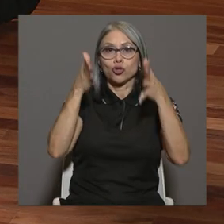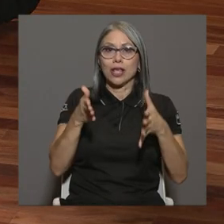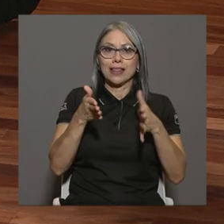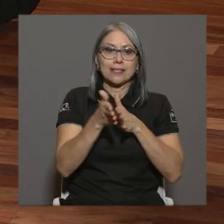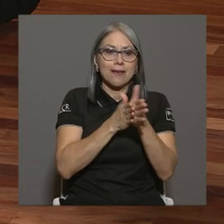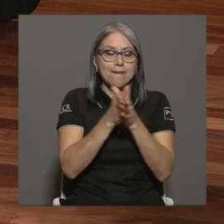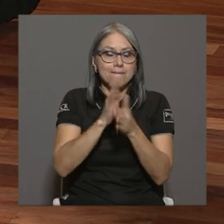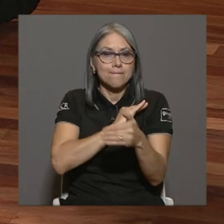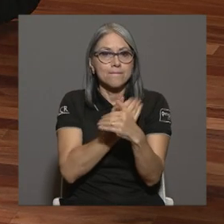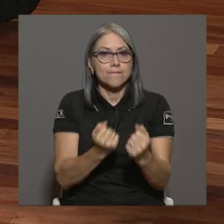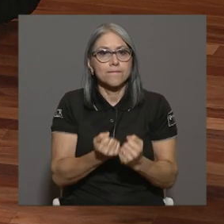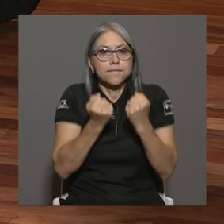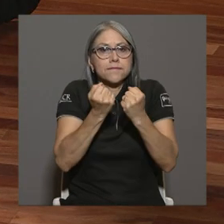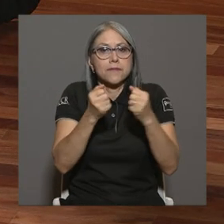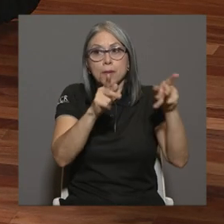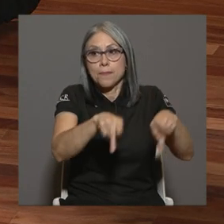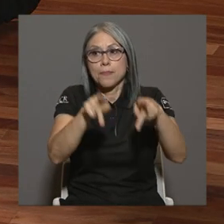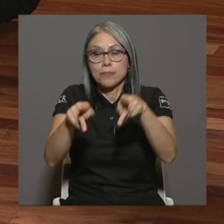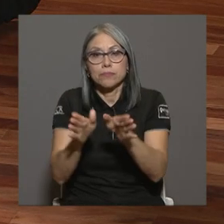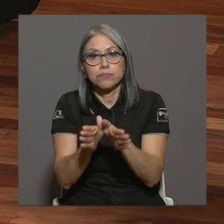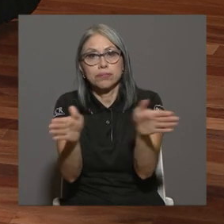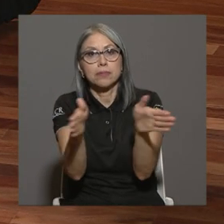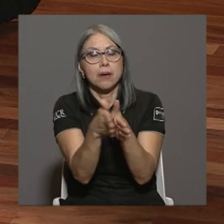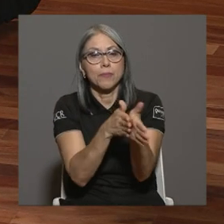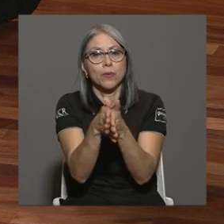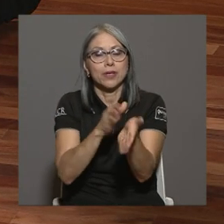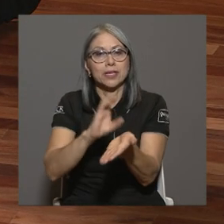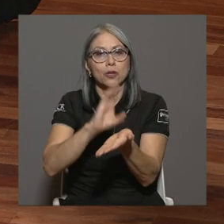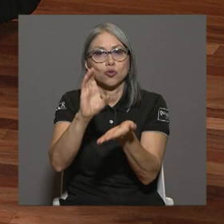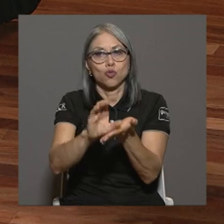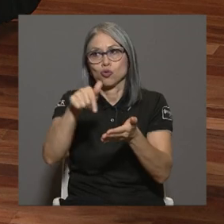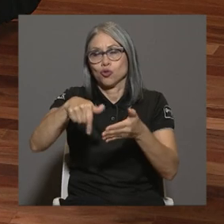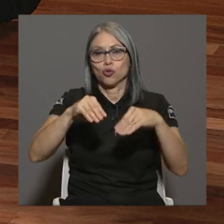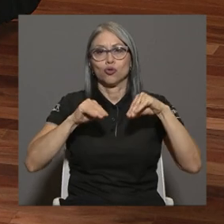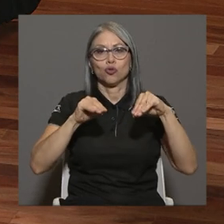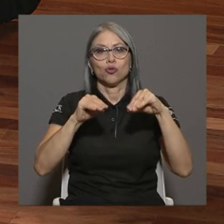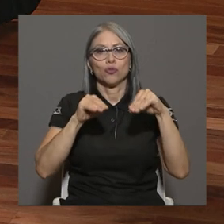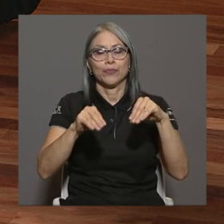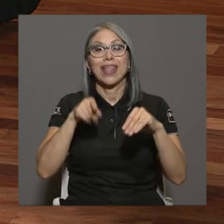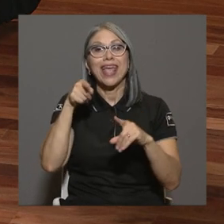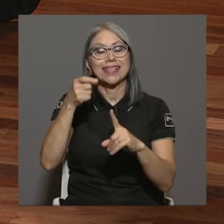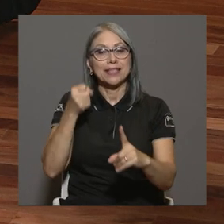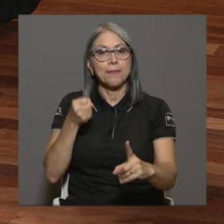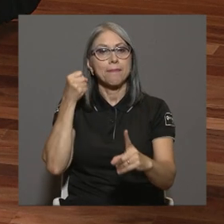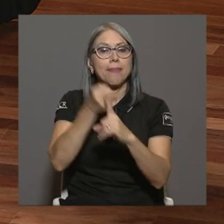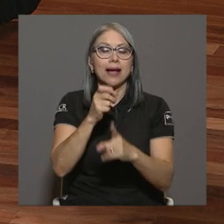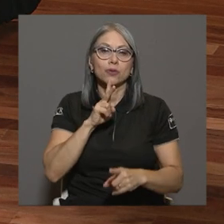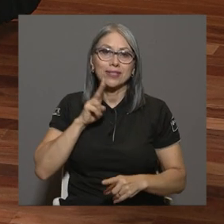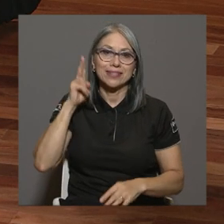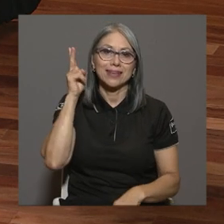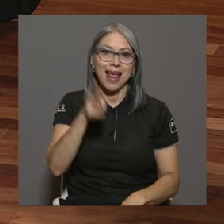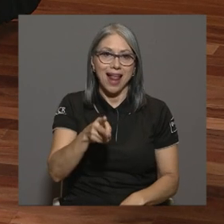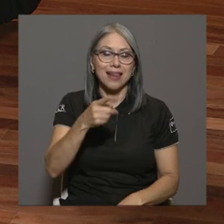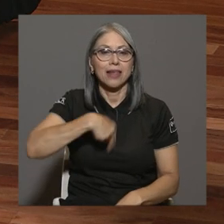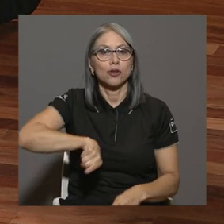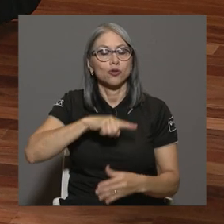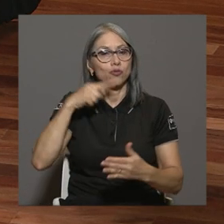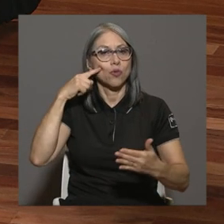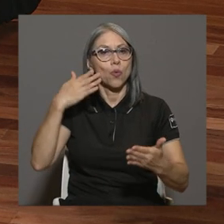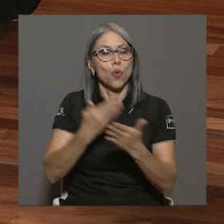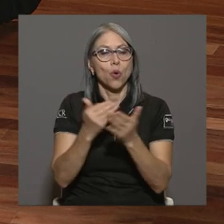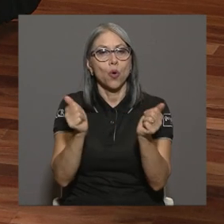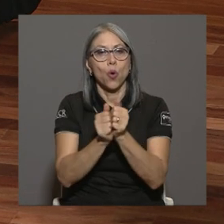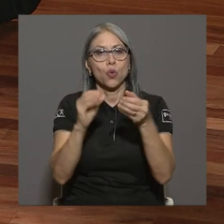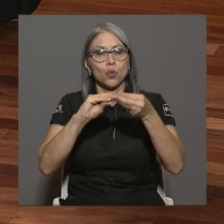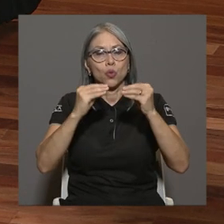la ciudadanía la que aprovecha los cursos que ofrecemos. Este impacto es real y lo evidenciamos con